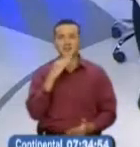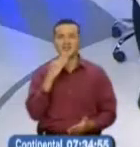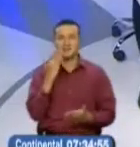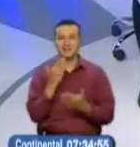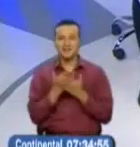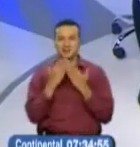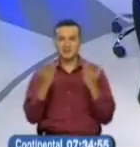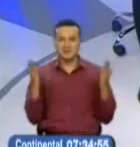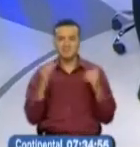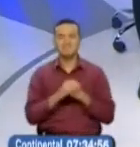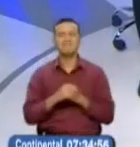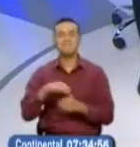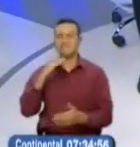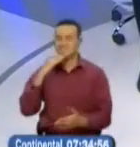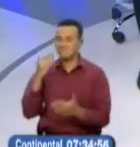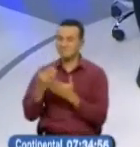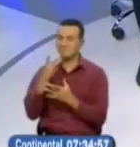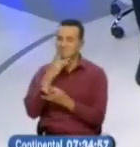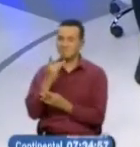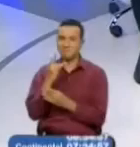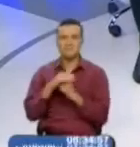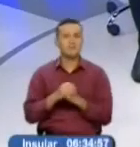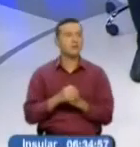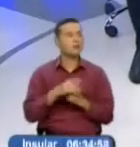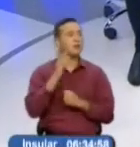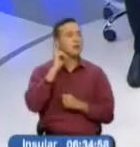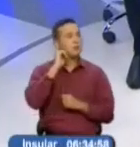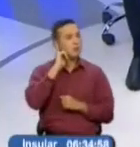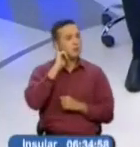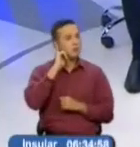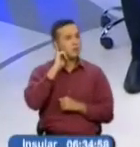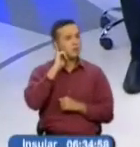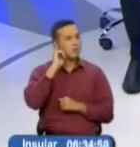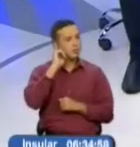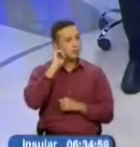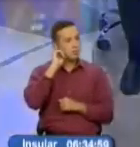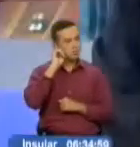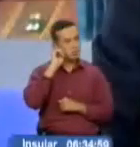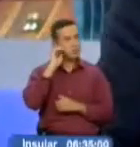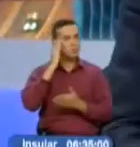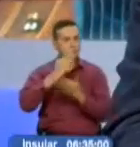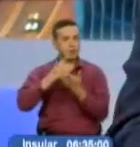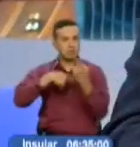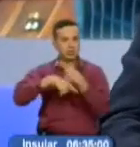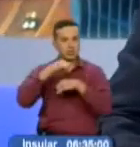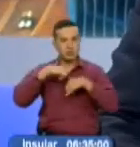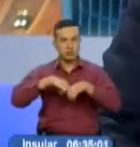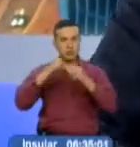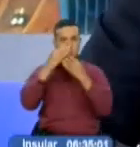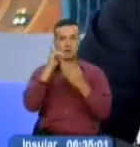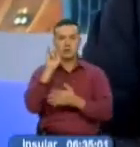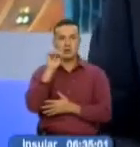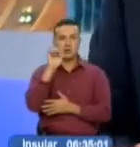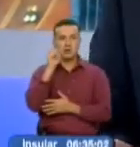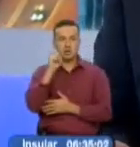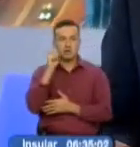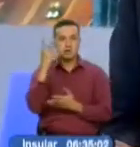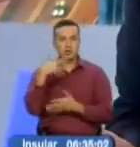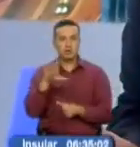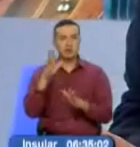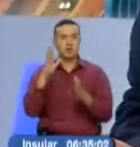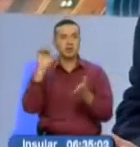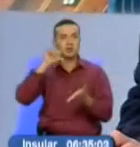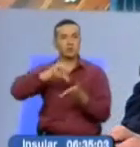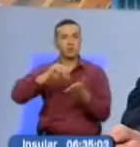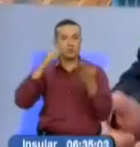gracias por estar con nosotros gracias es un placer me dicen si vamos a una pausa voy directo vamos a una pausa y regresamos ya con Inés Manzano que ya se encuentra en los estudios de